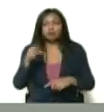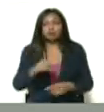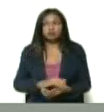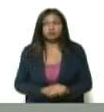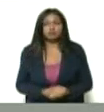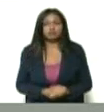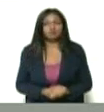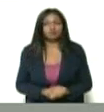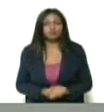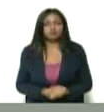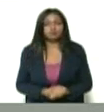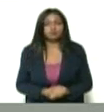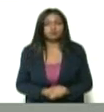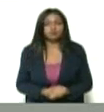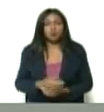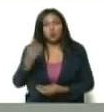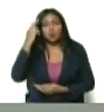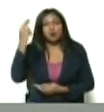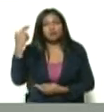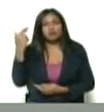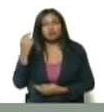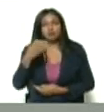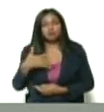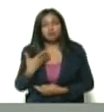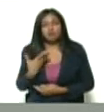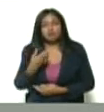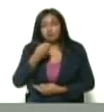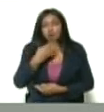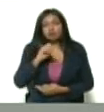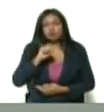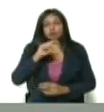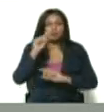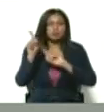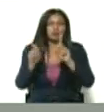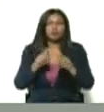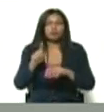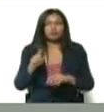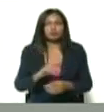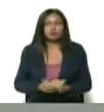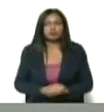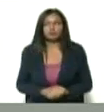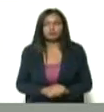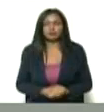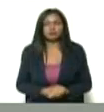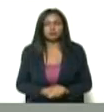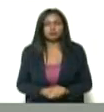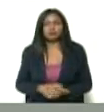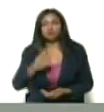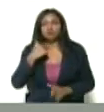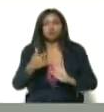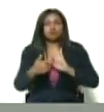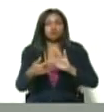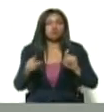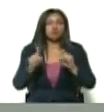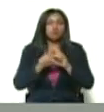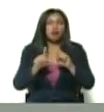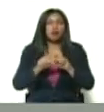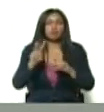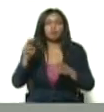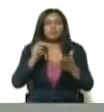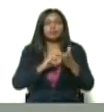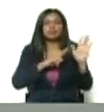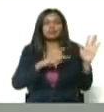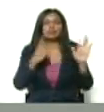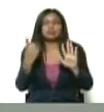No, presidente, solo una reflexión. Bueno, pudiera hacer una pregunta. Cuando usted se planteó en el 2016